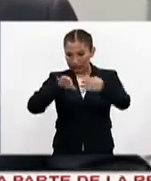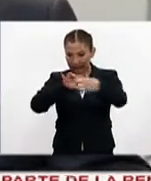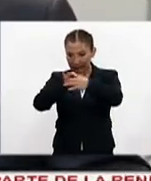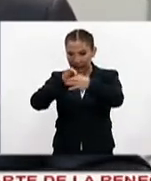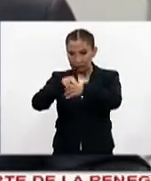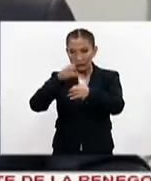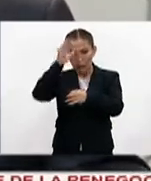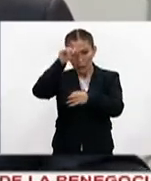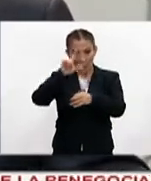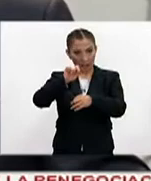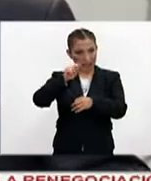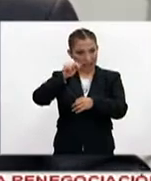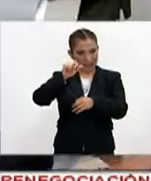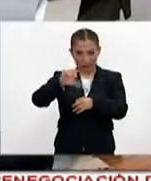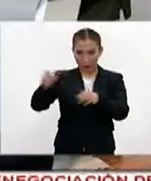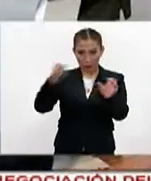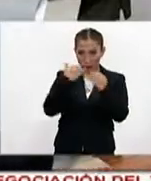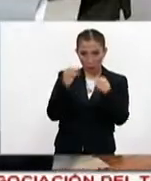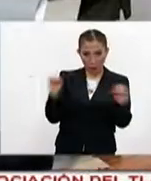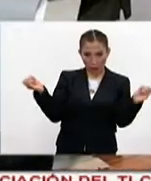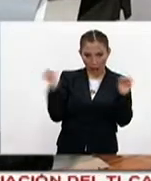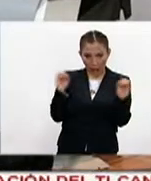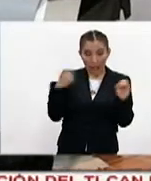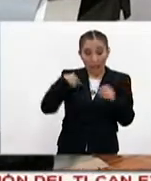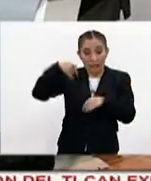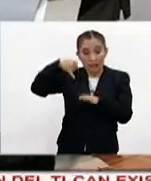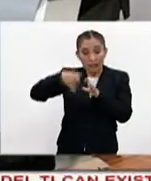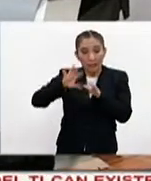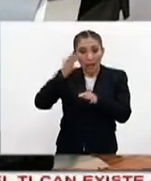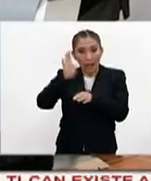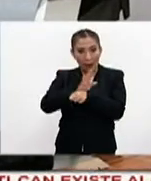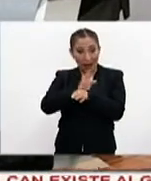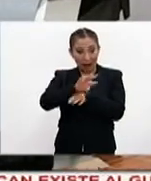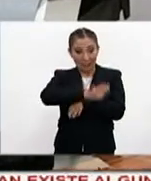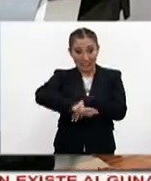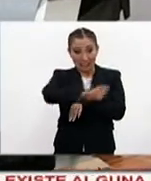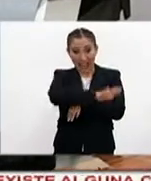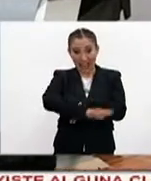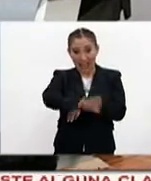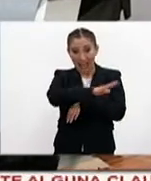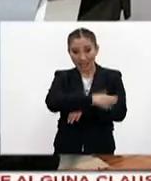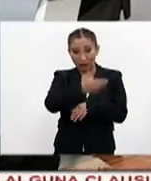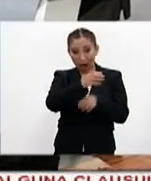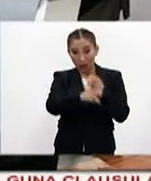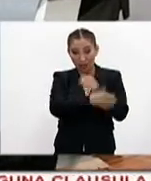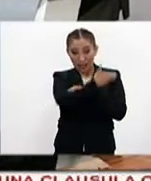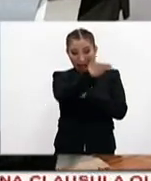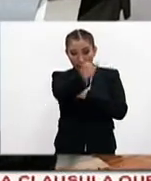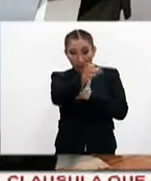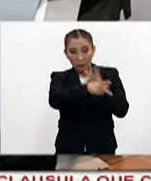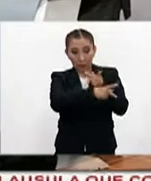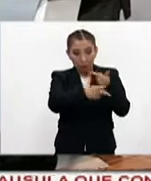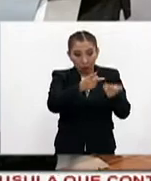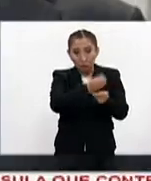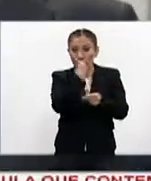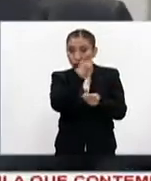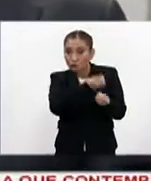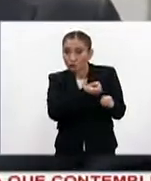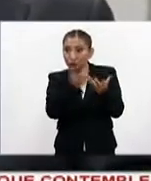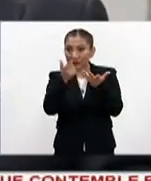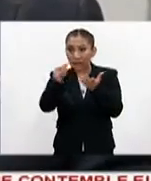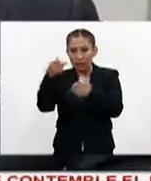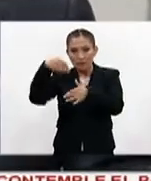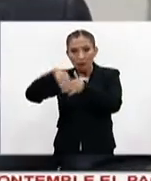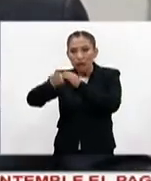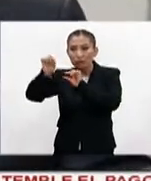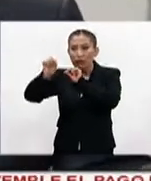no tenemos acuerdo de libre comercio, profundiza para el bienestar del sector agroexportador mexicano la penetración